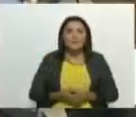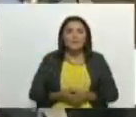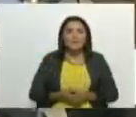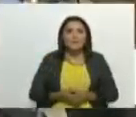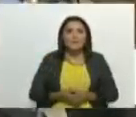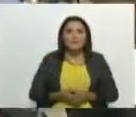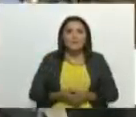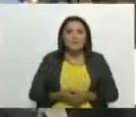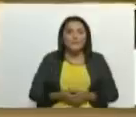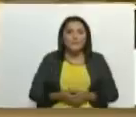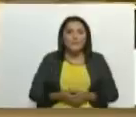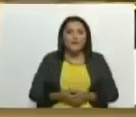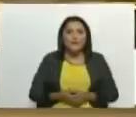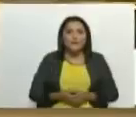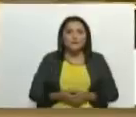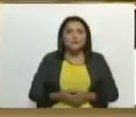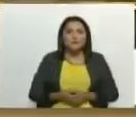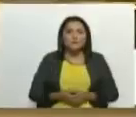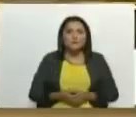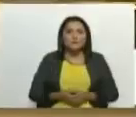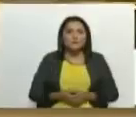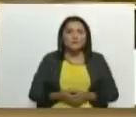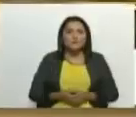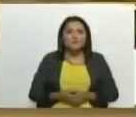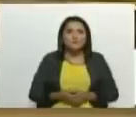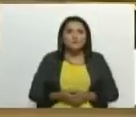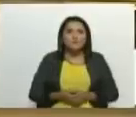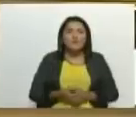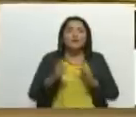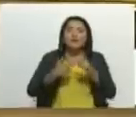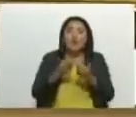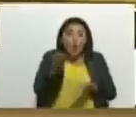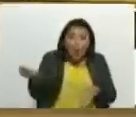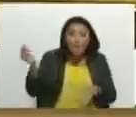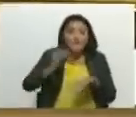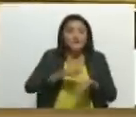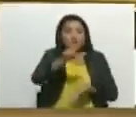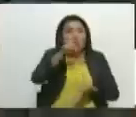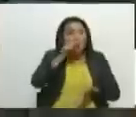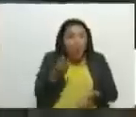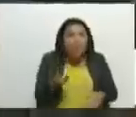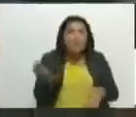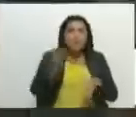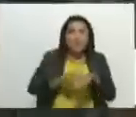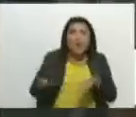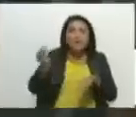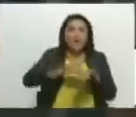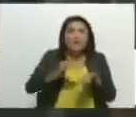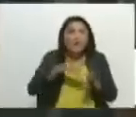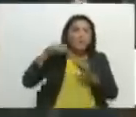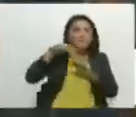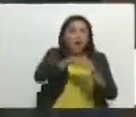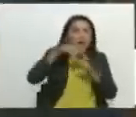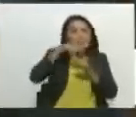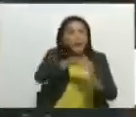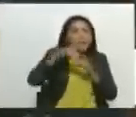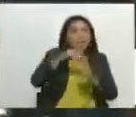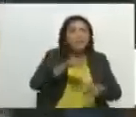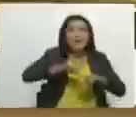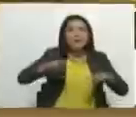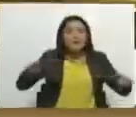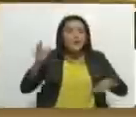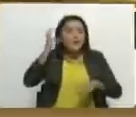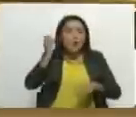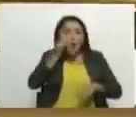cautelares debidas a los efectos de que no pueda seguir haciendo daño a niñas, a niños, adolescentes,